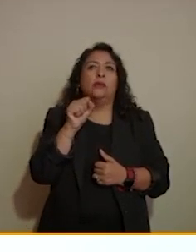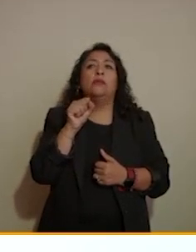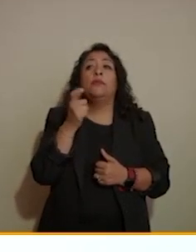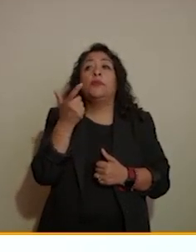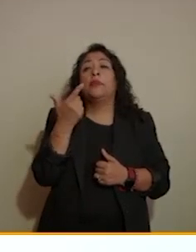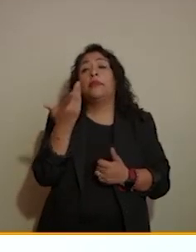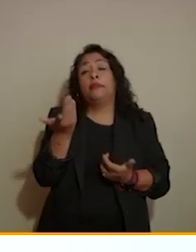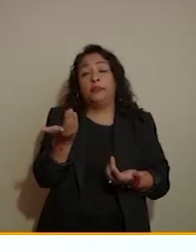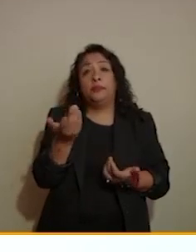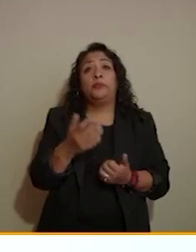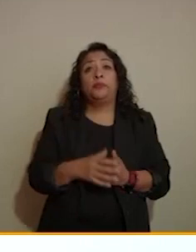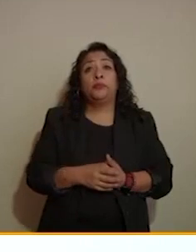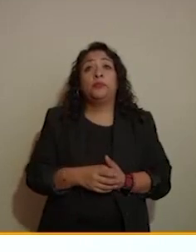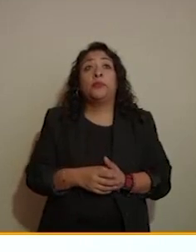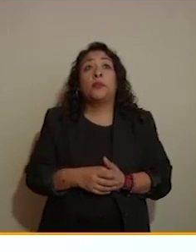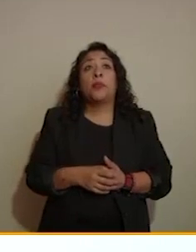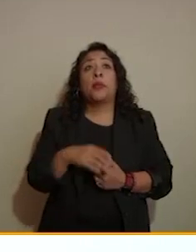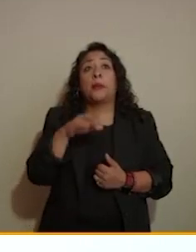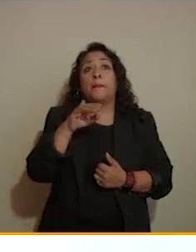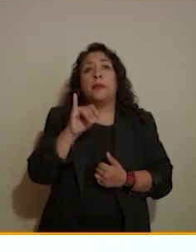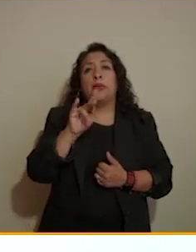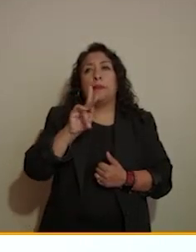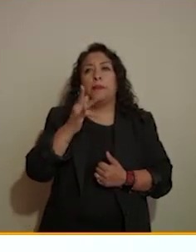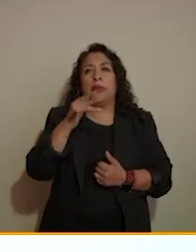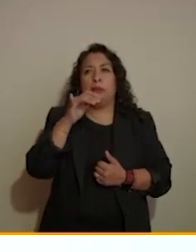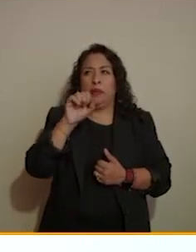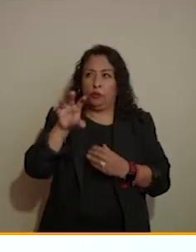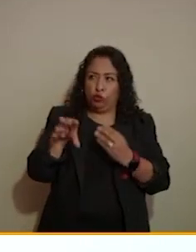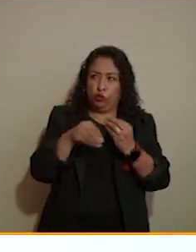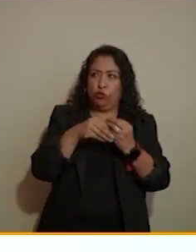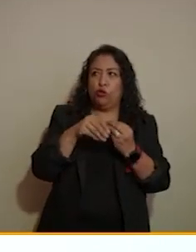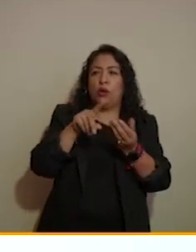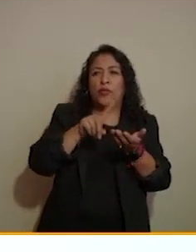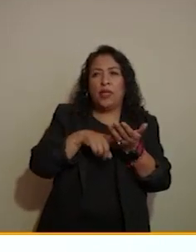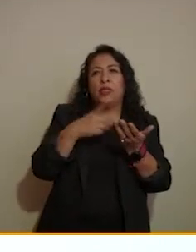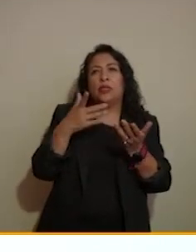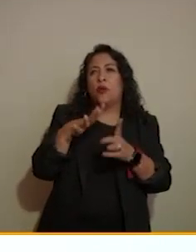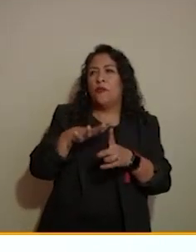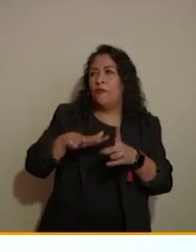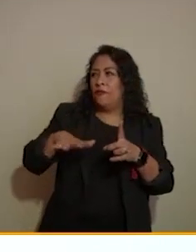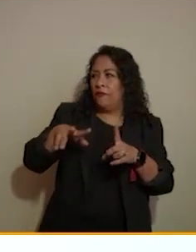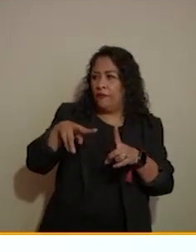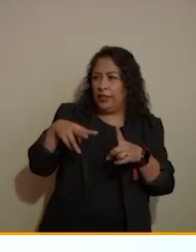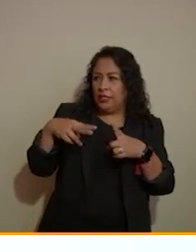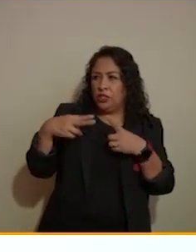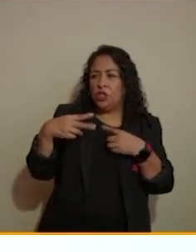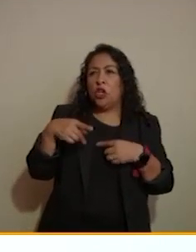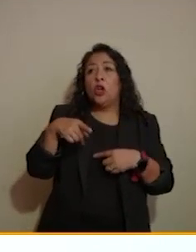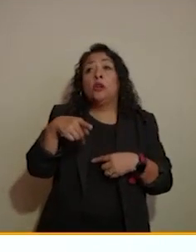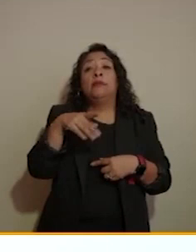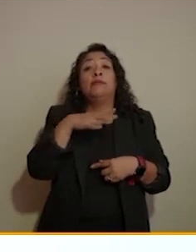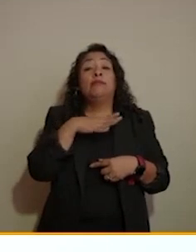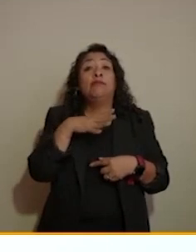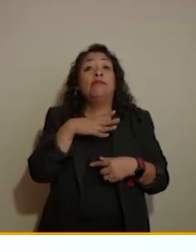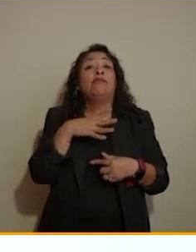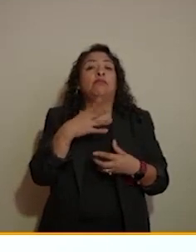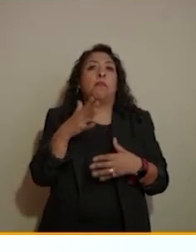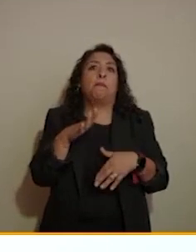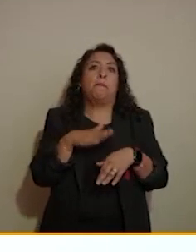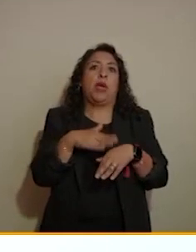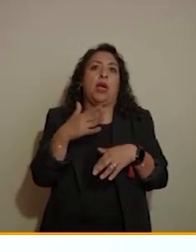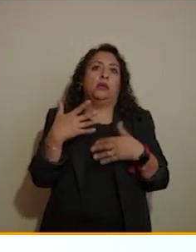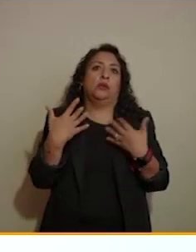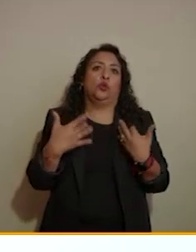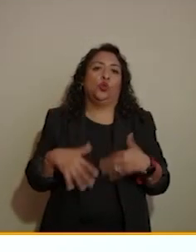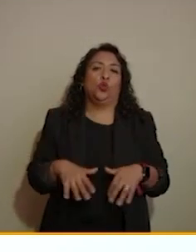fines de cuentas, las MIPYMES están incorporadas en un ecosistema en el que tienen un pulso mucho más